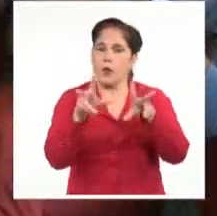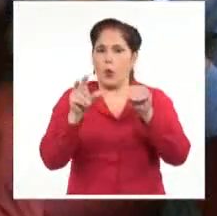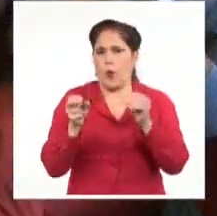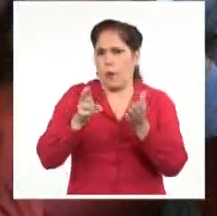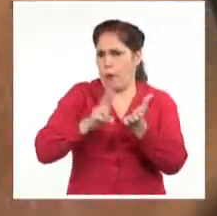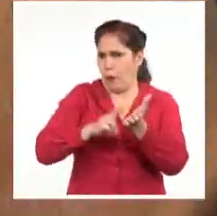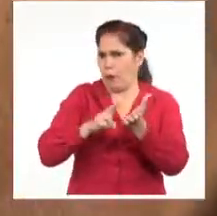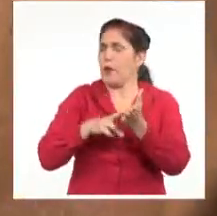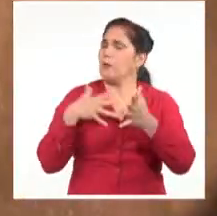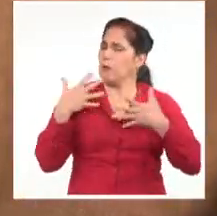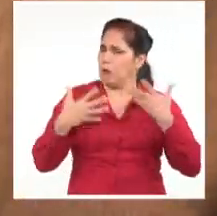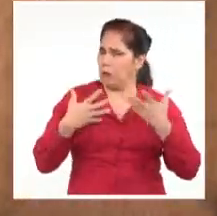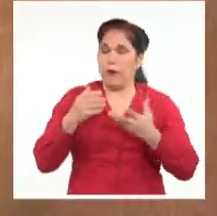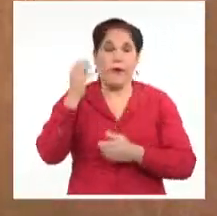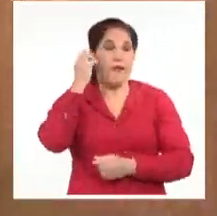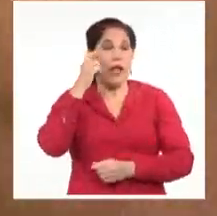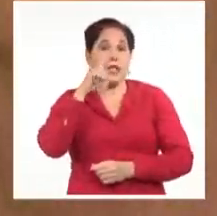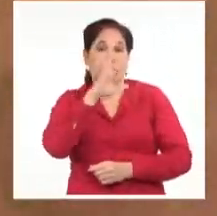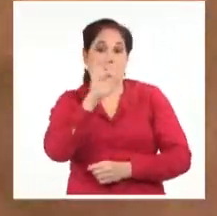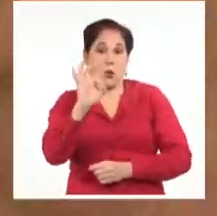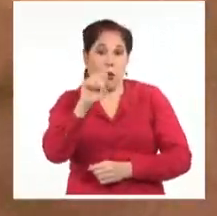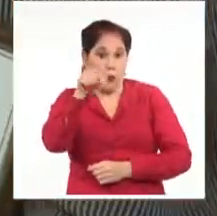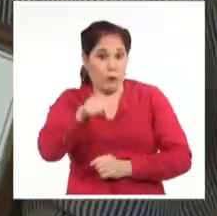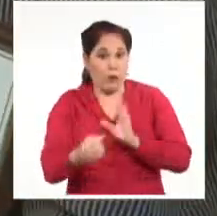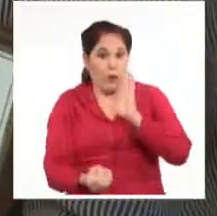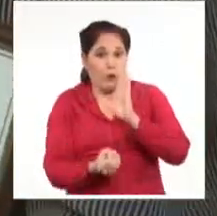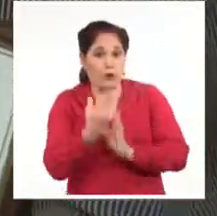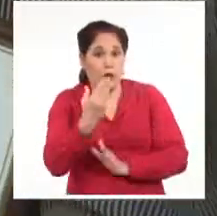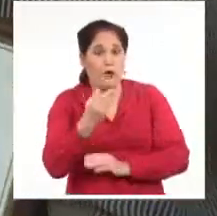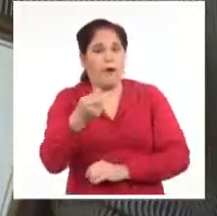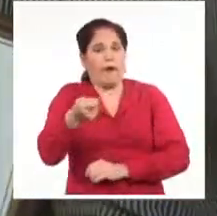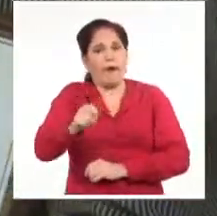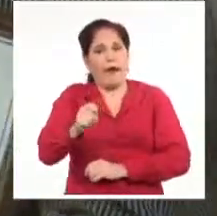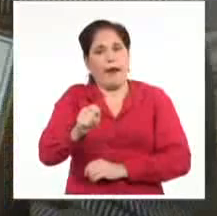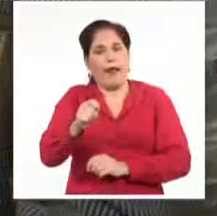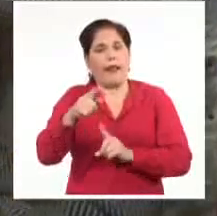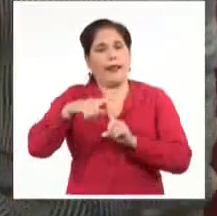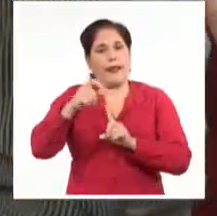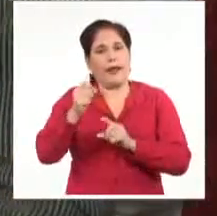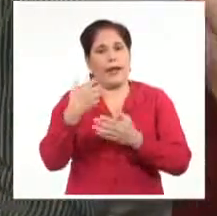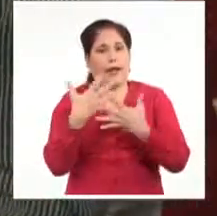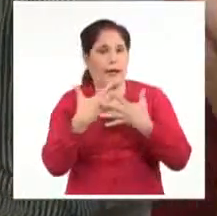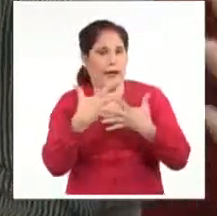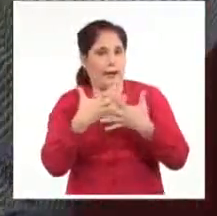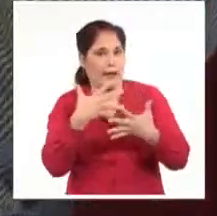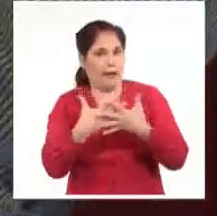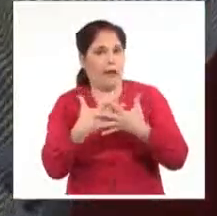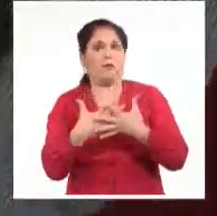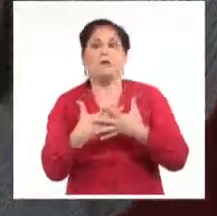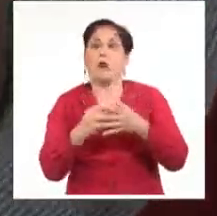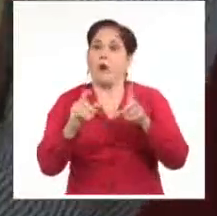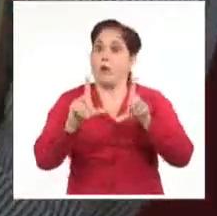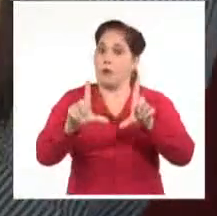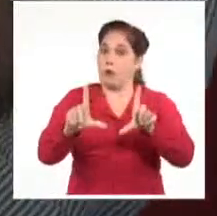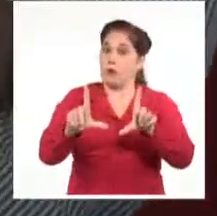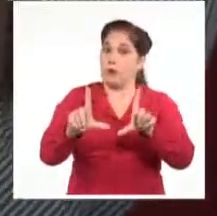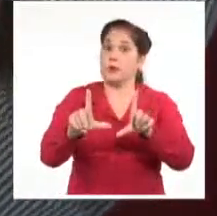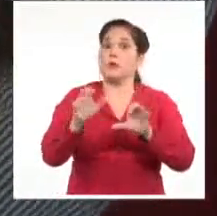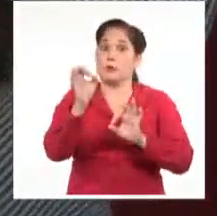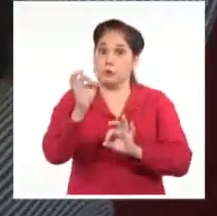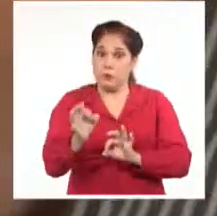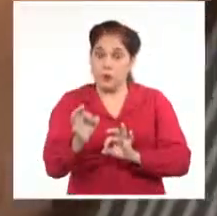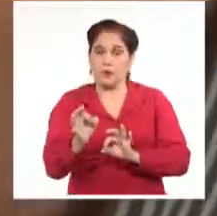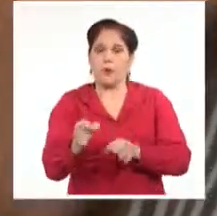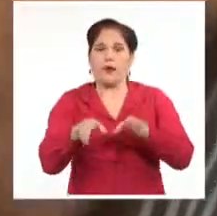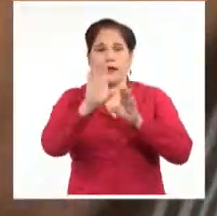miembros. Francisco Rosabal Verdesia, fundador del canal Telecristal, recibió la condición artista de mérito del Instituto Cubano